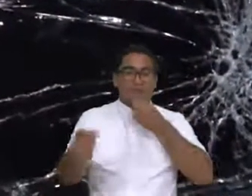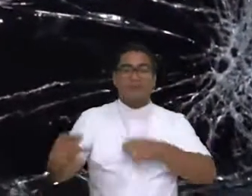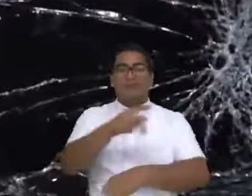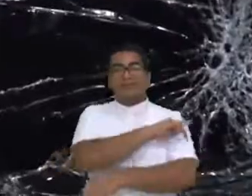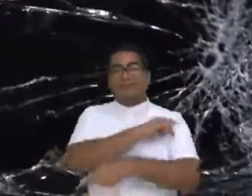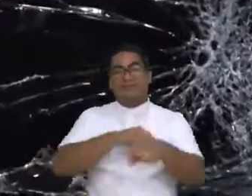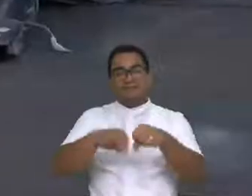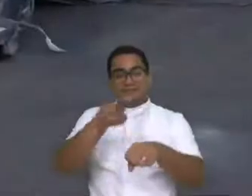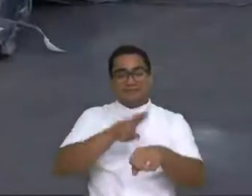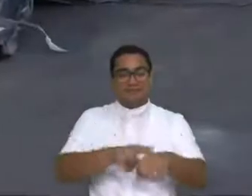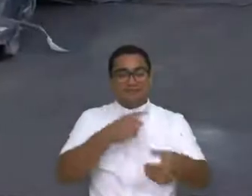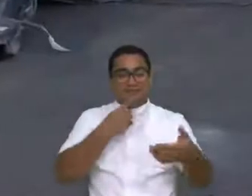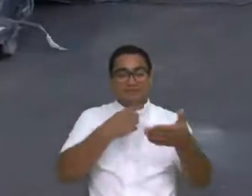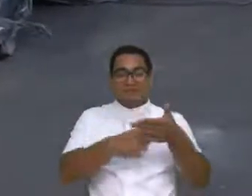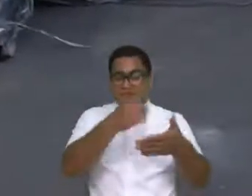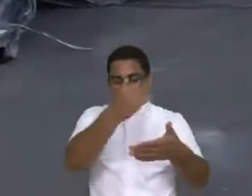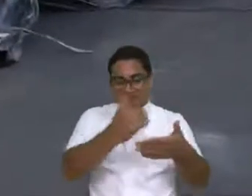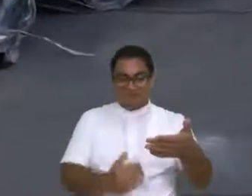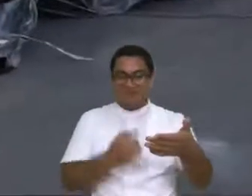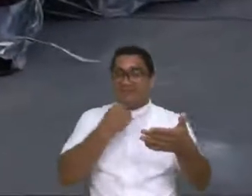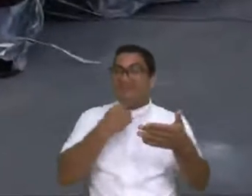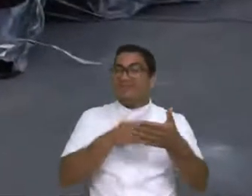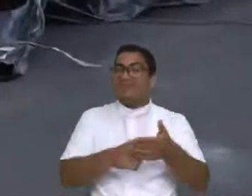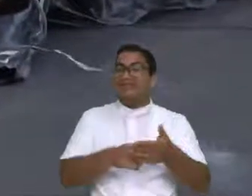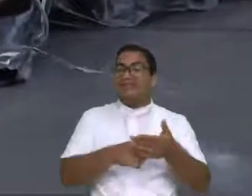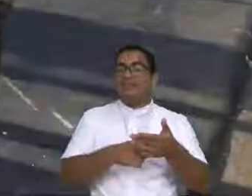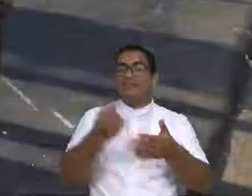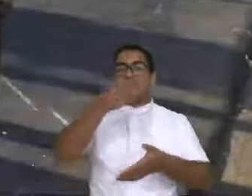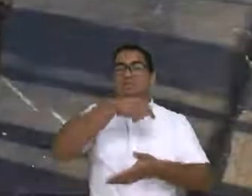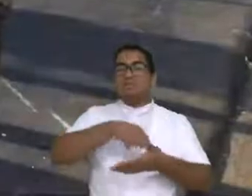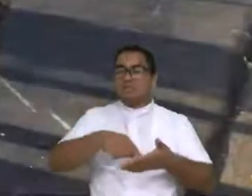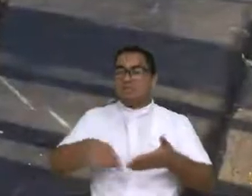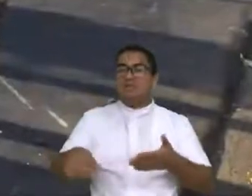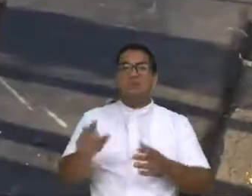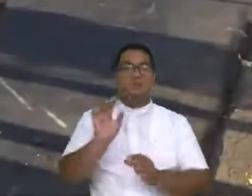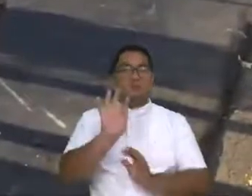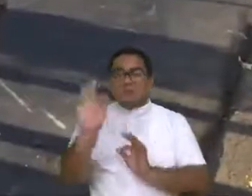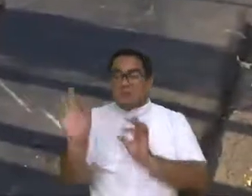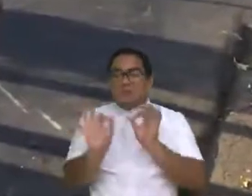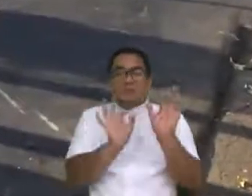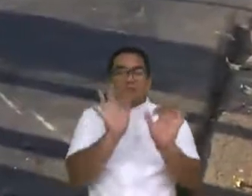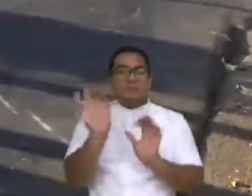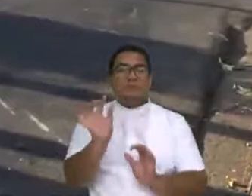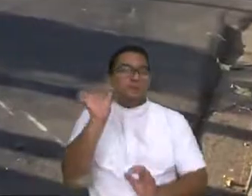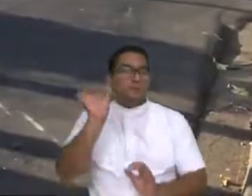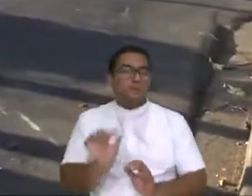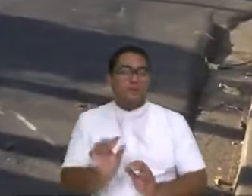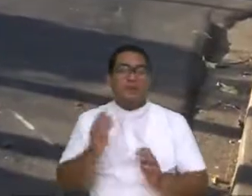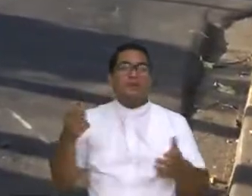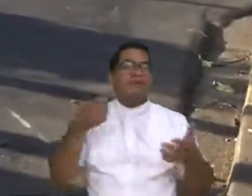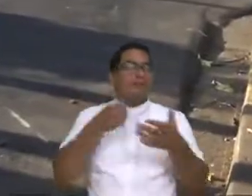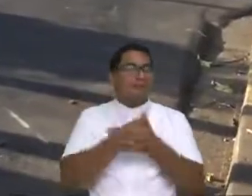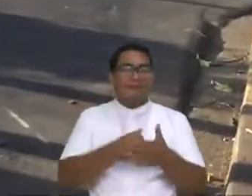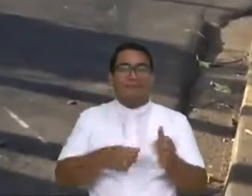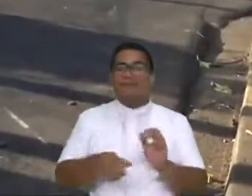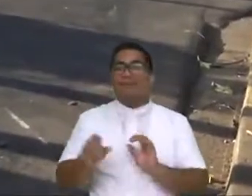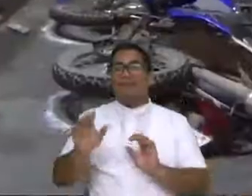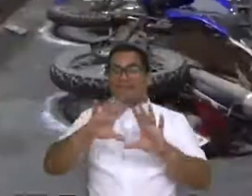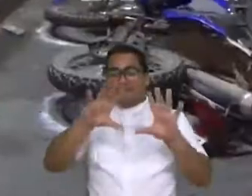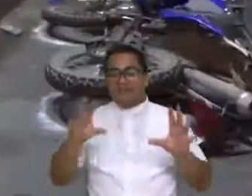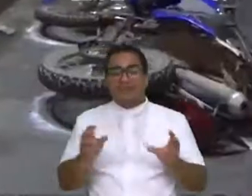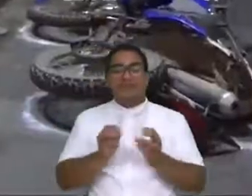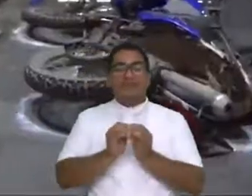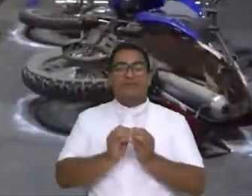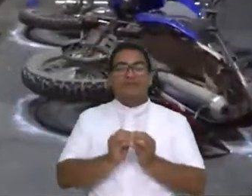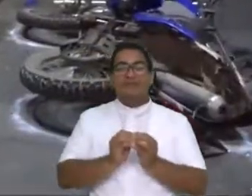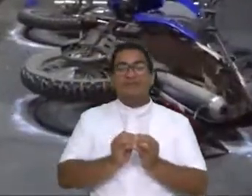de la Policía, a pesar de ello, esta semana se registran menos accidentes y lesionados para un total